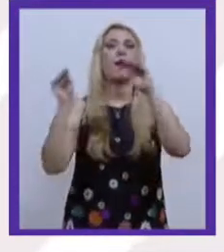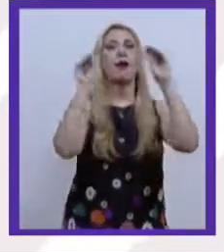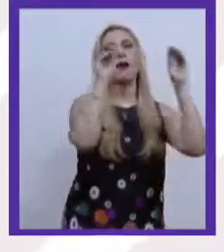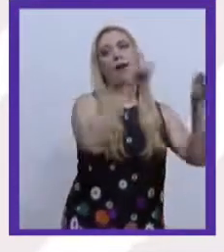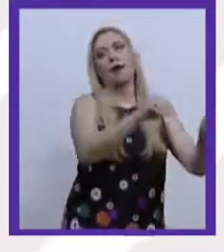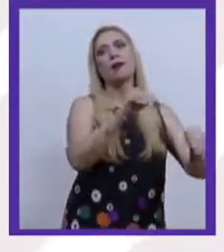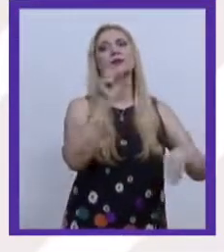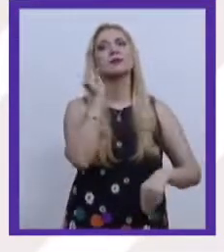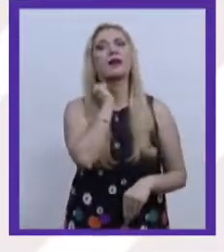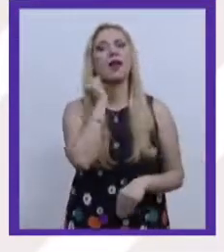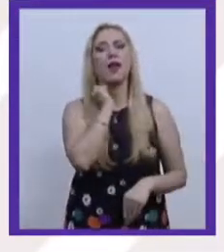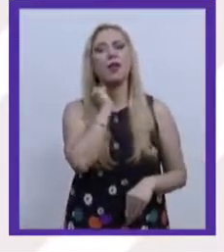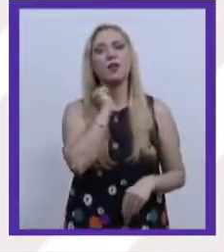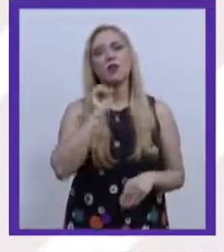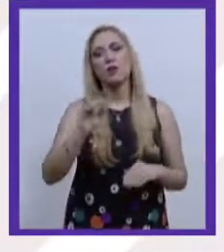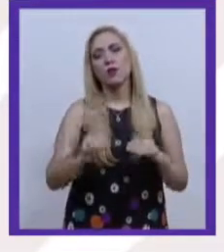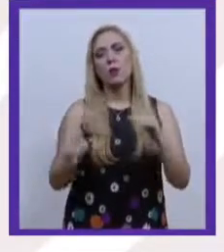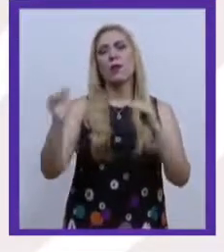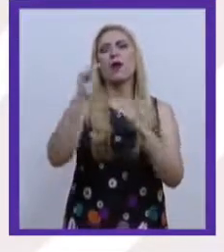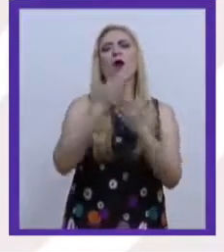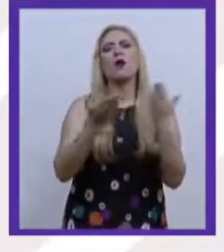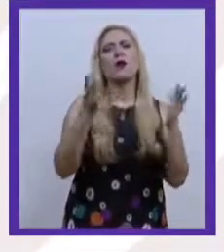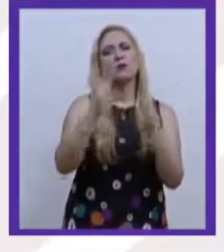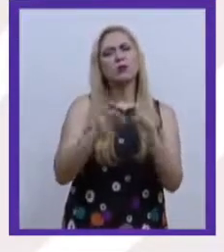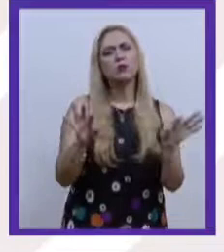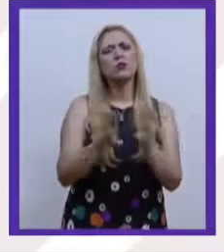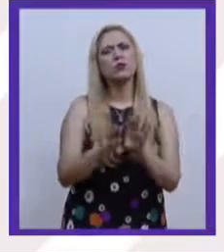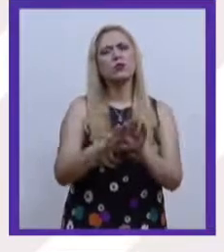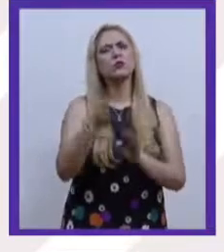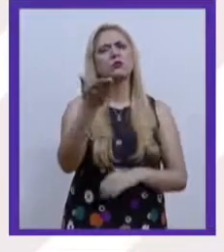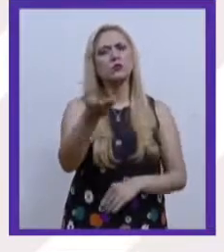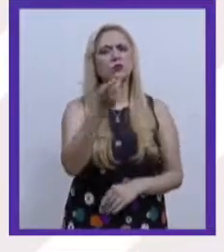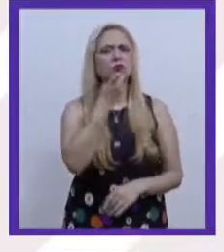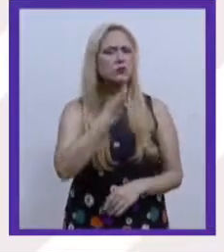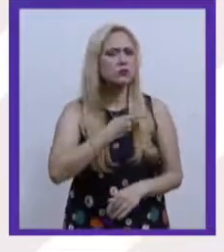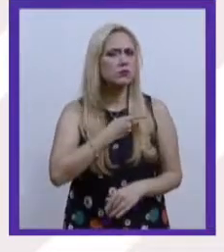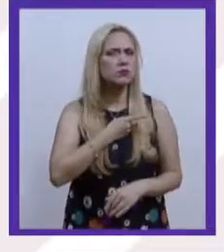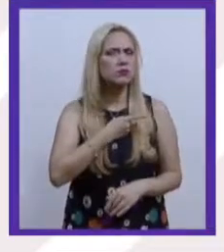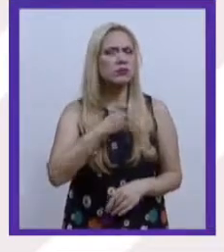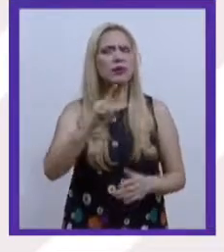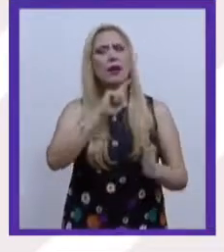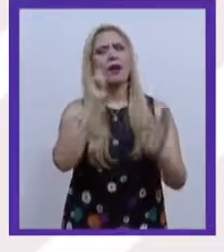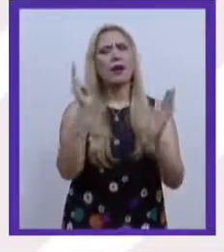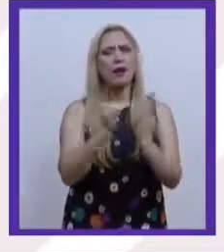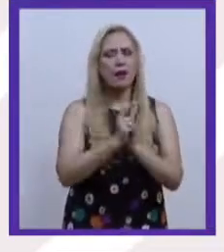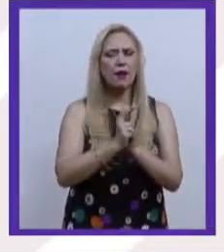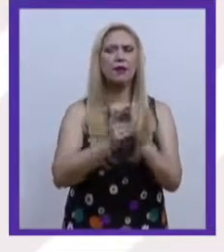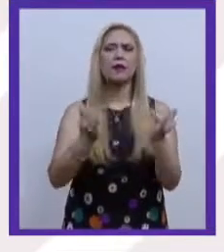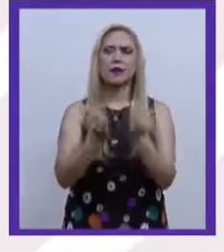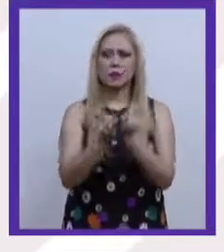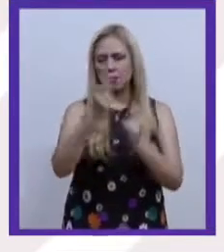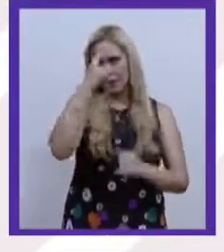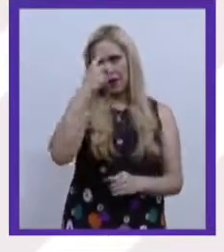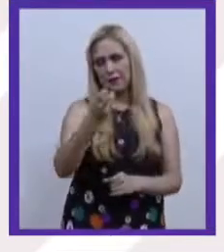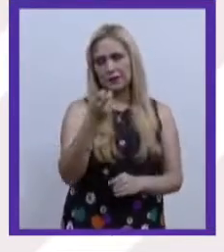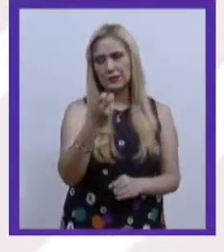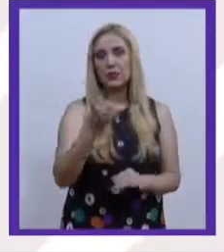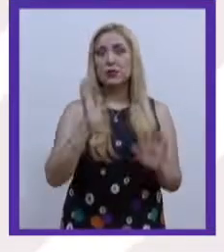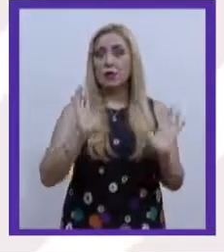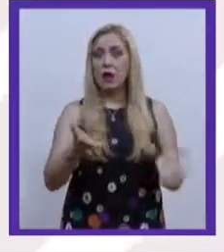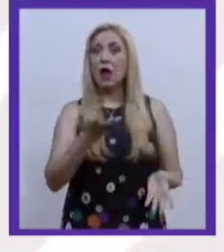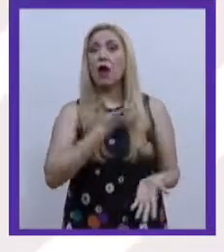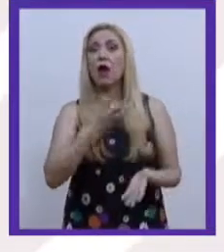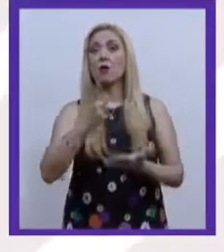pues para que la senadora nos platique cómo va esto y algo me comentaba usted sobre la ley, entonces también sobre eso, si ya hay